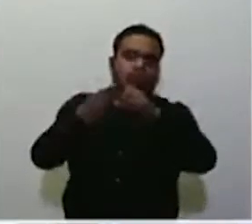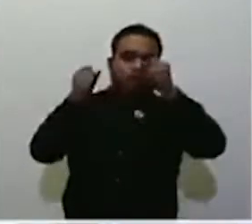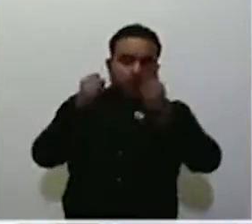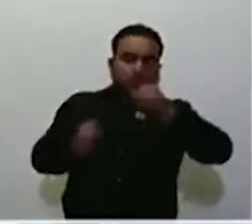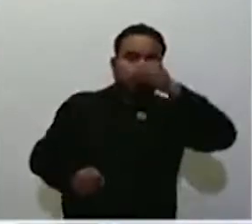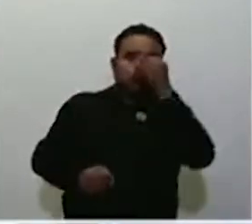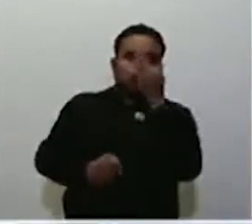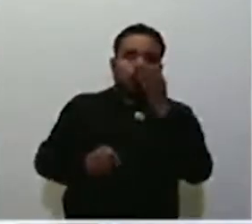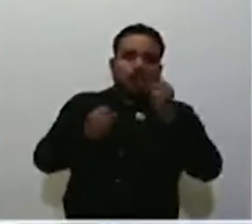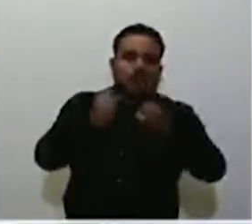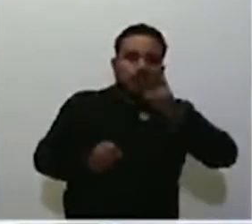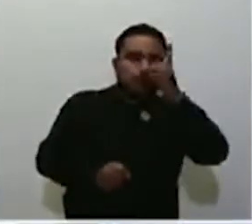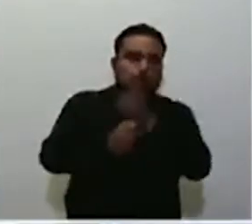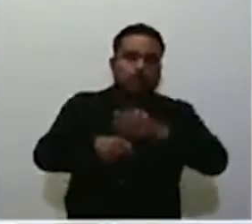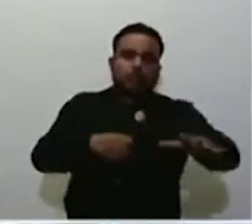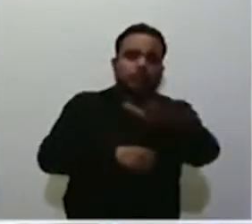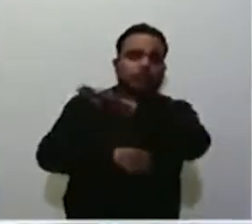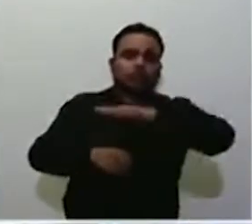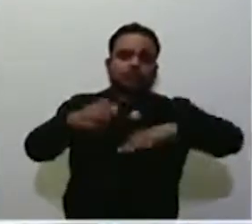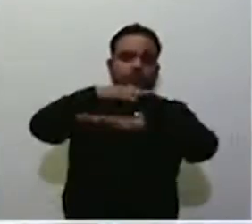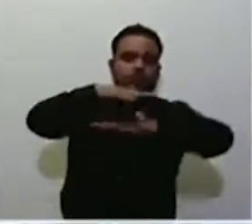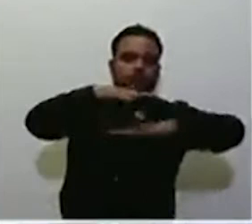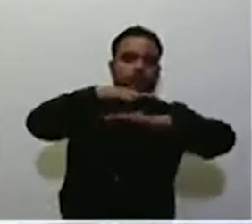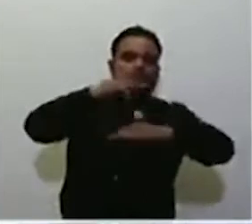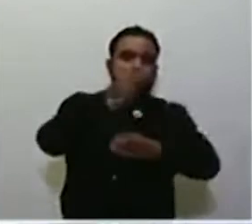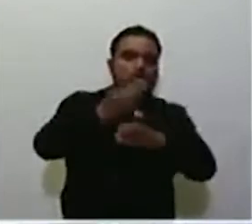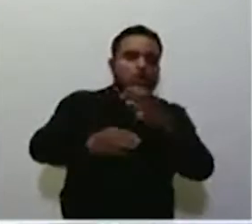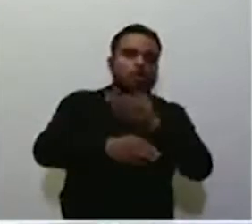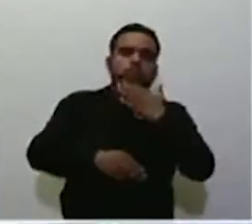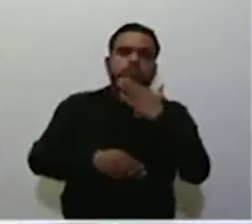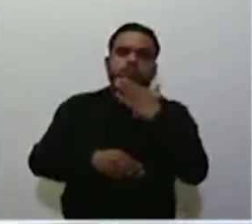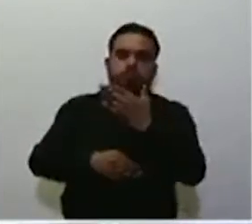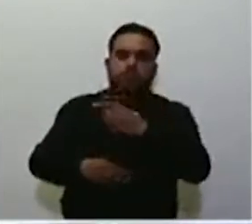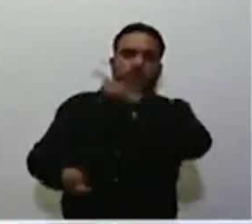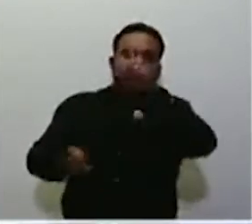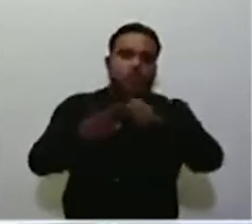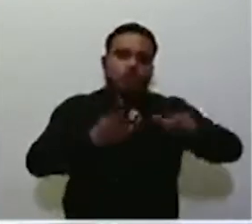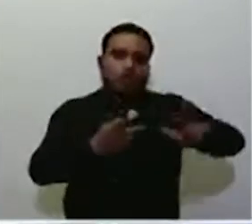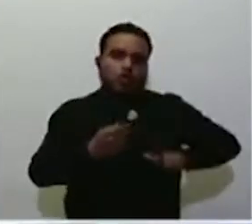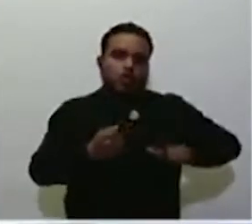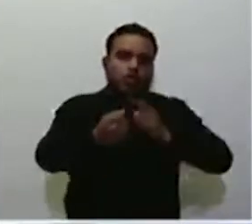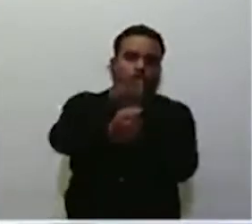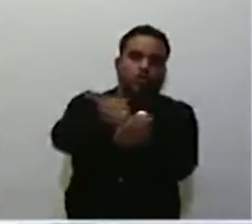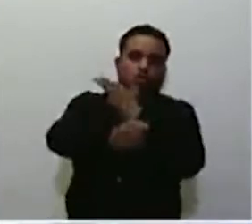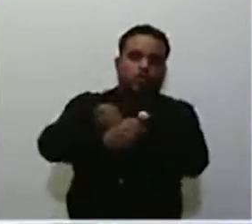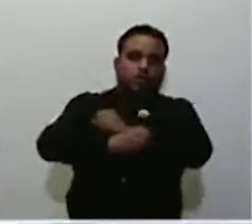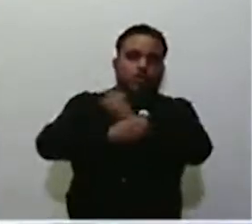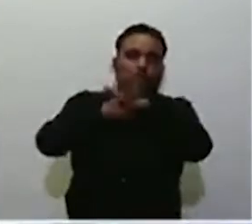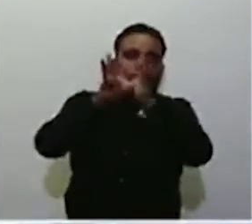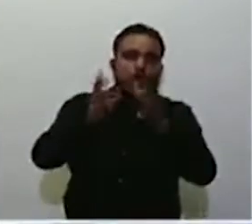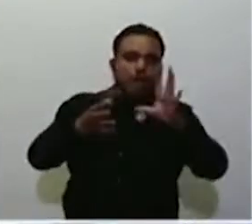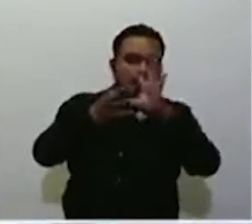base de todo lo bueno Un gobierno honesto transparente eficaz y eficiente servicios públicos